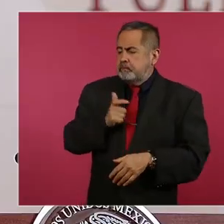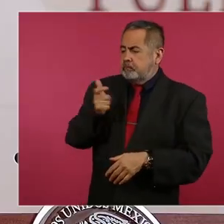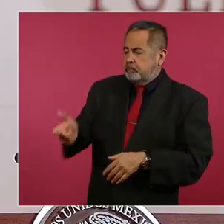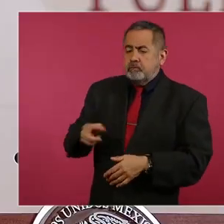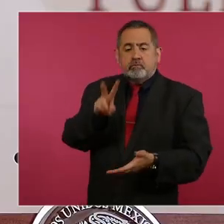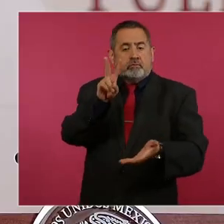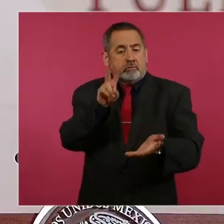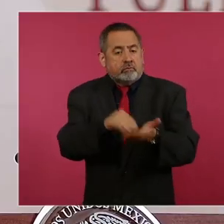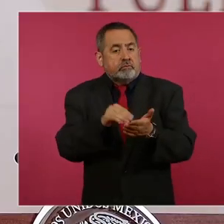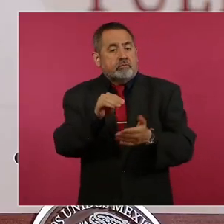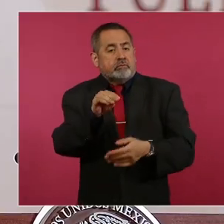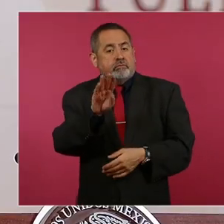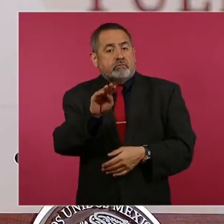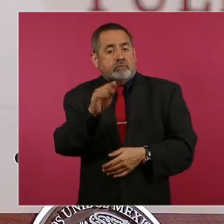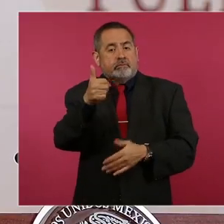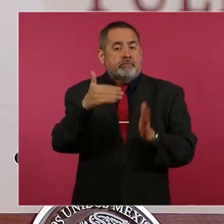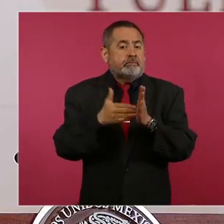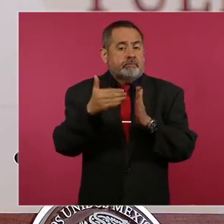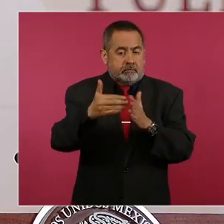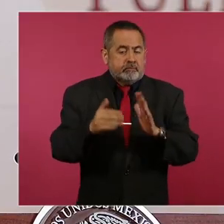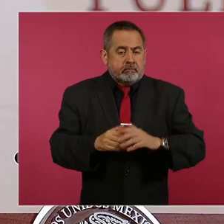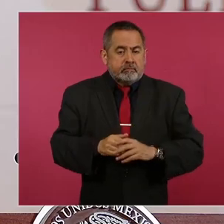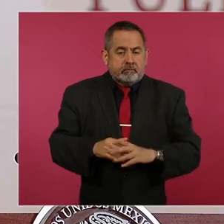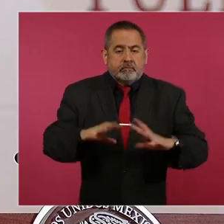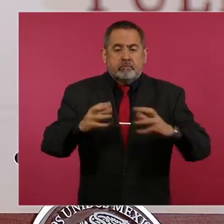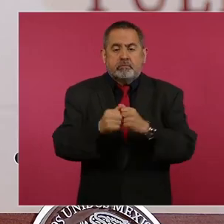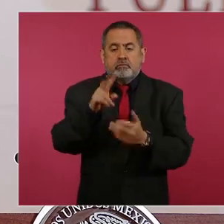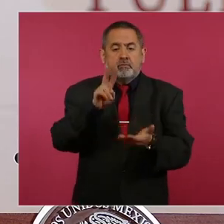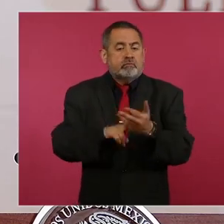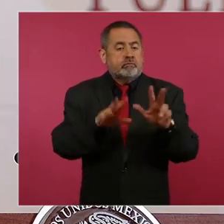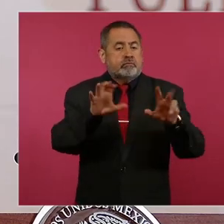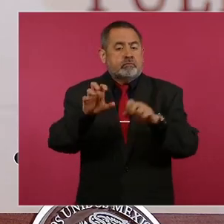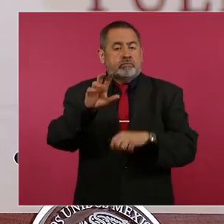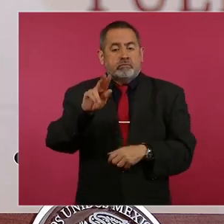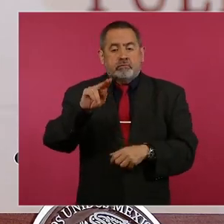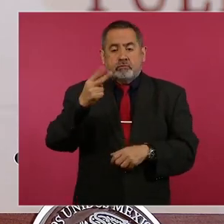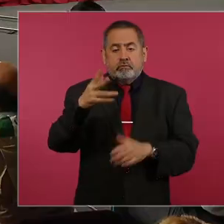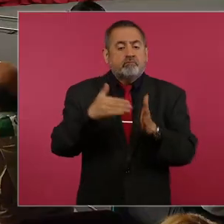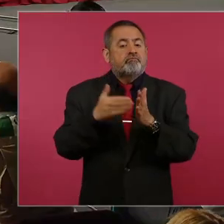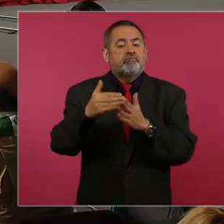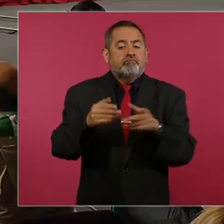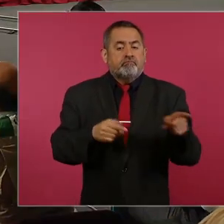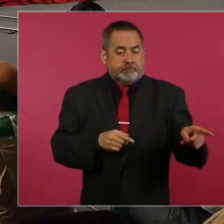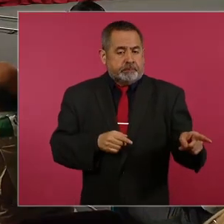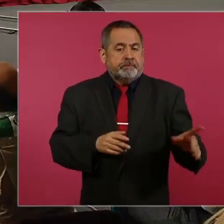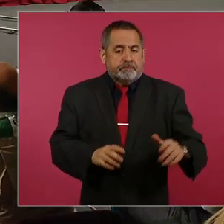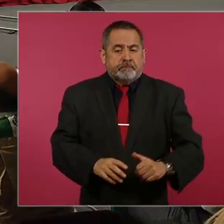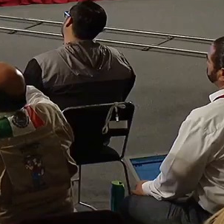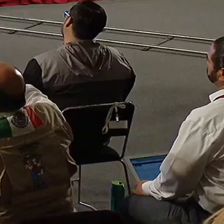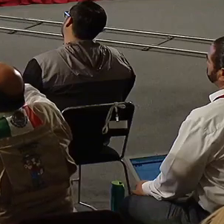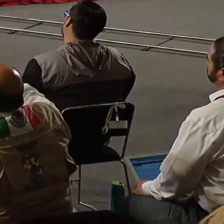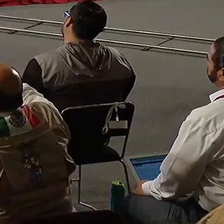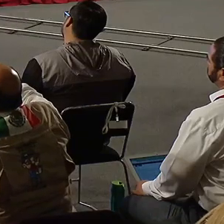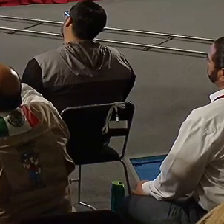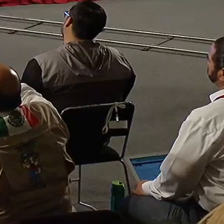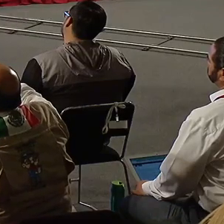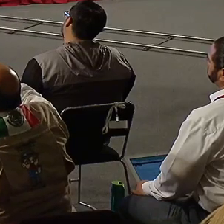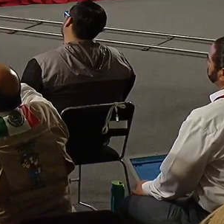noventa seis millones. Un monto por dos mil setecientos setenta y dos millones que fue por una resolución.